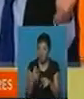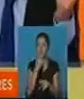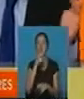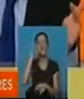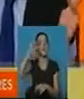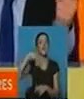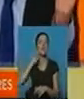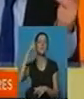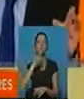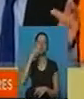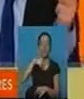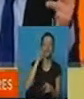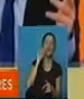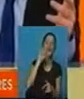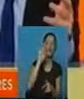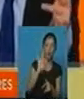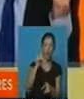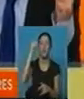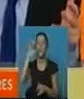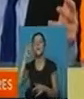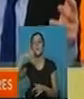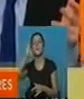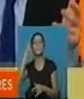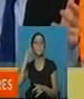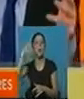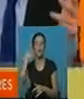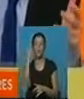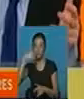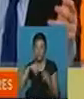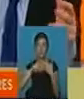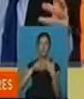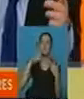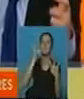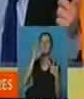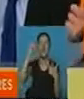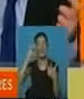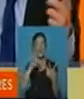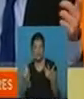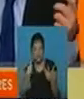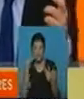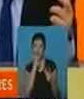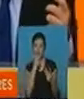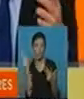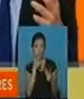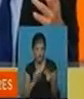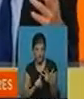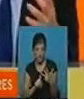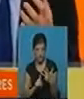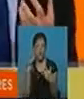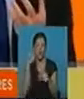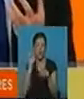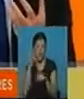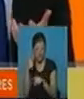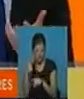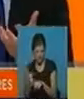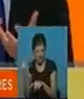Remington, Colt, Magnum, y si es mujer, Beretta, Beretta, que es un nombre de una pistola con doble T. Quiero